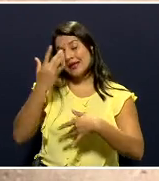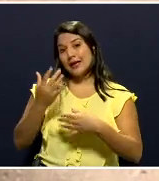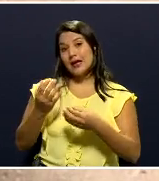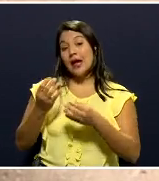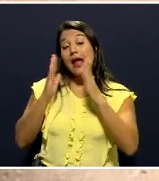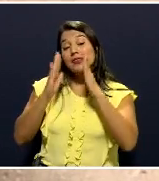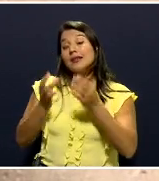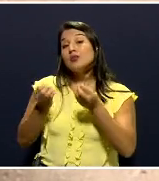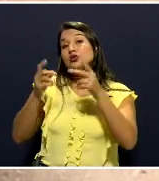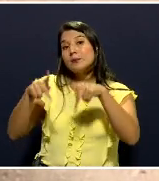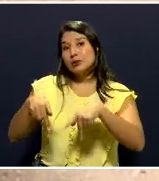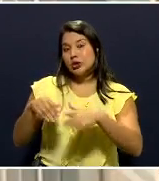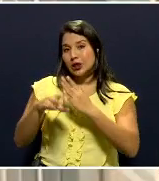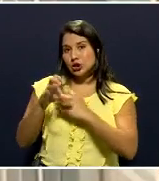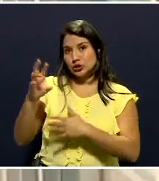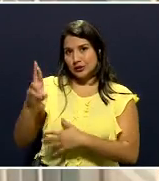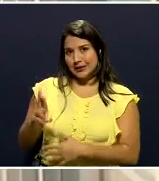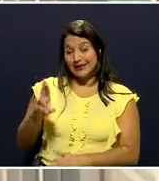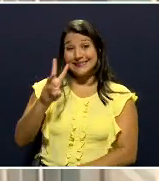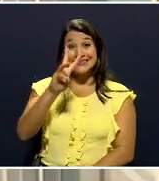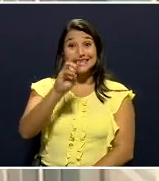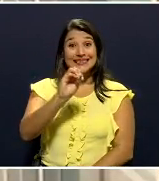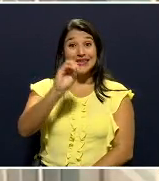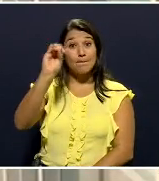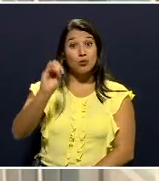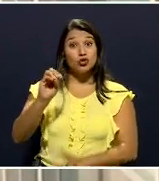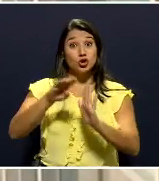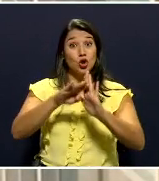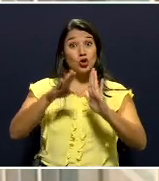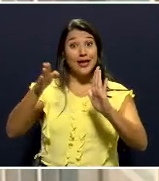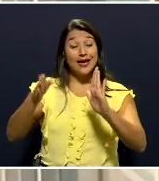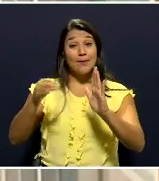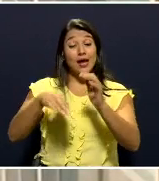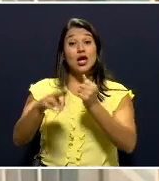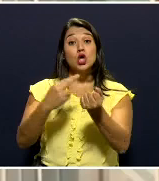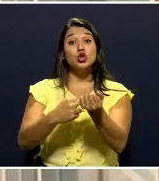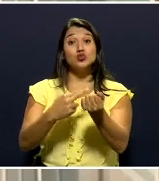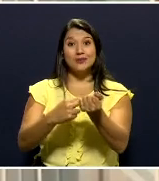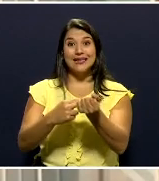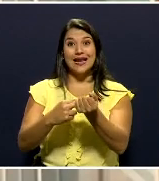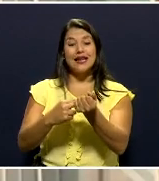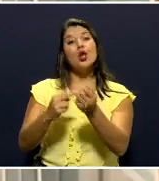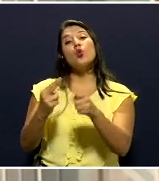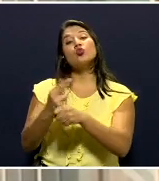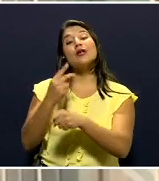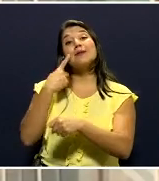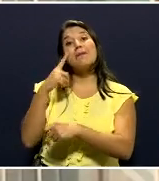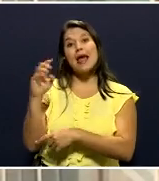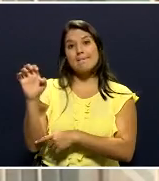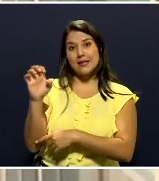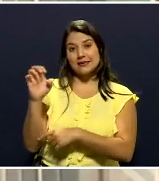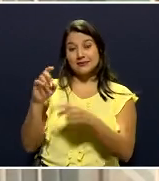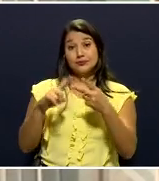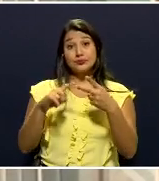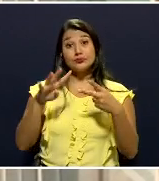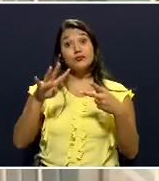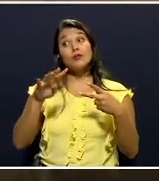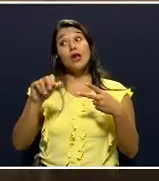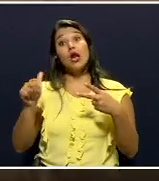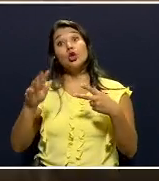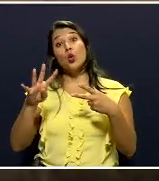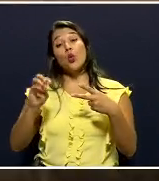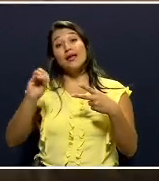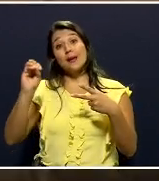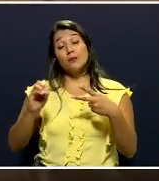nacional. Explicó que el 60% de camas de los hospitales son ocupadas por emergencias, mientras que el otro 40%